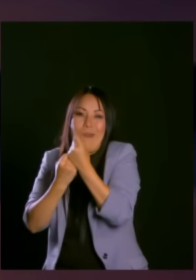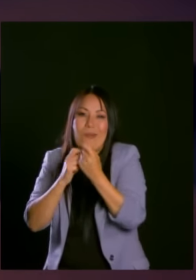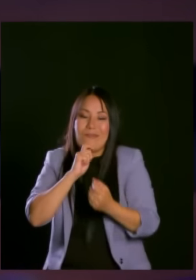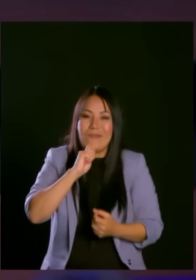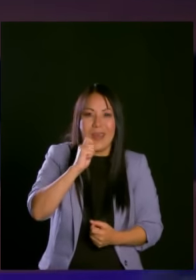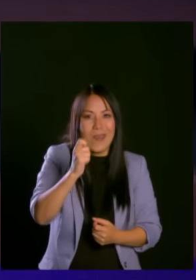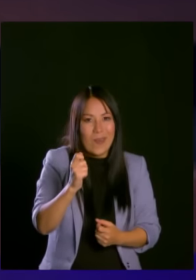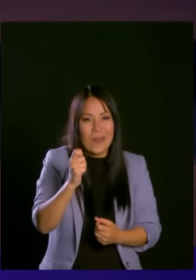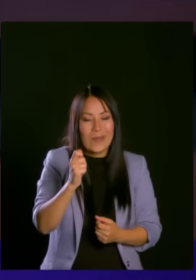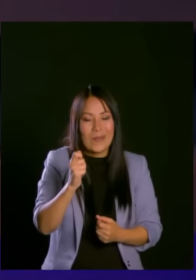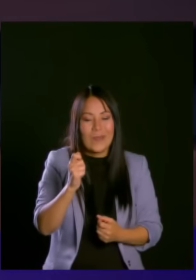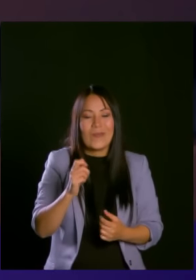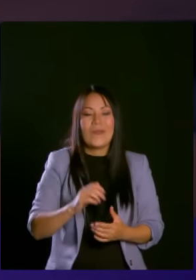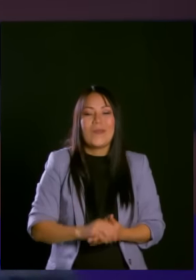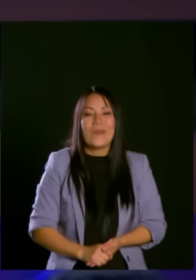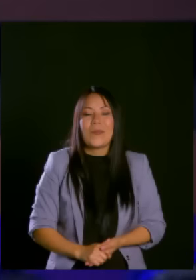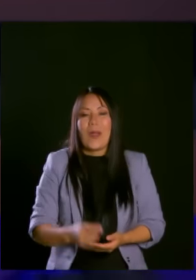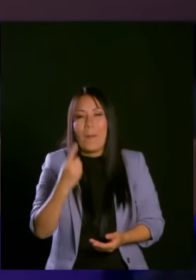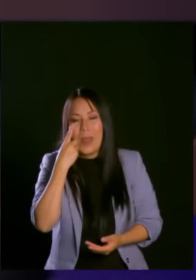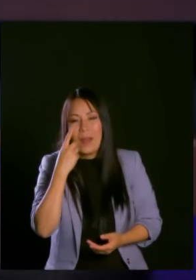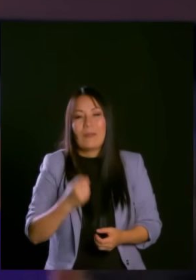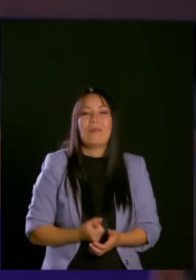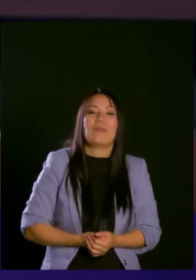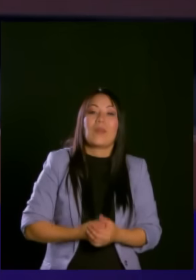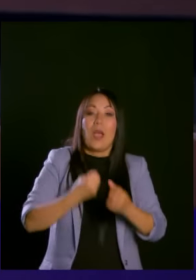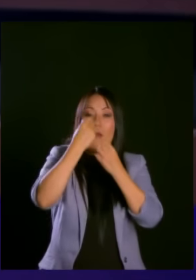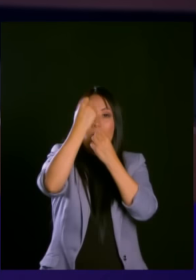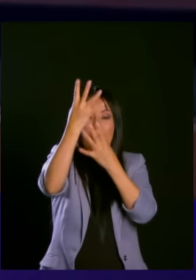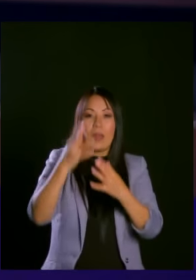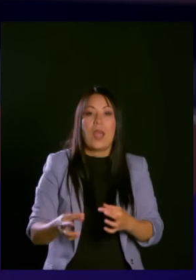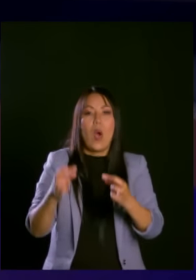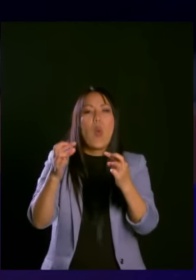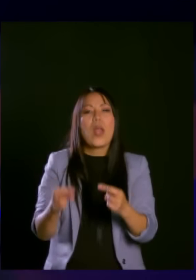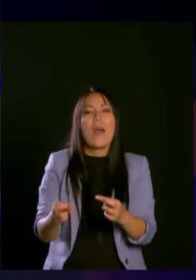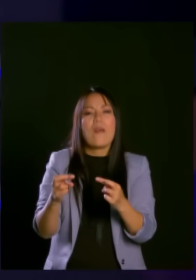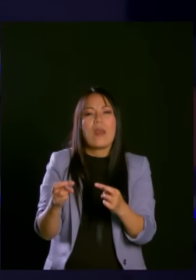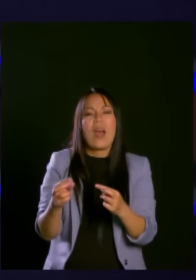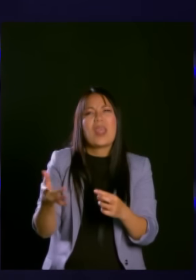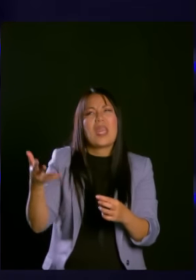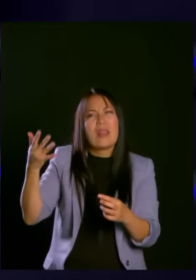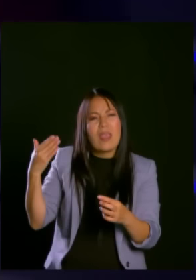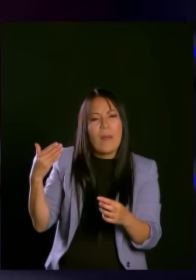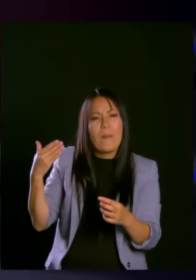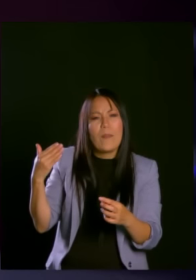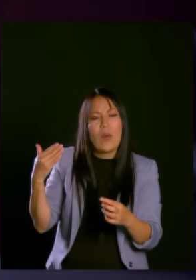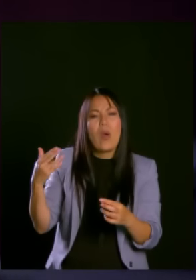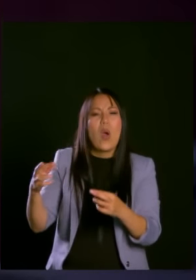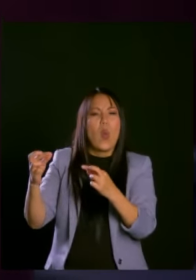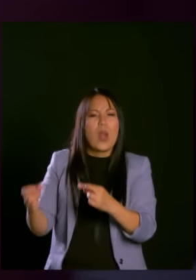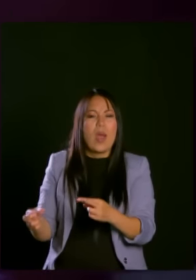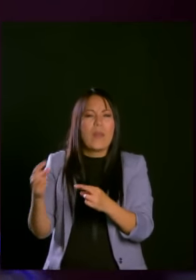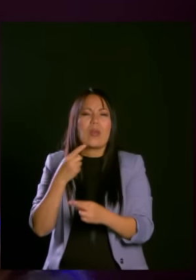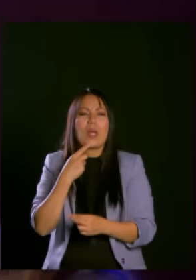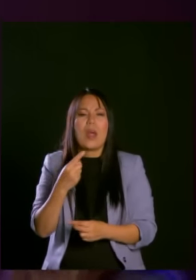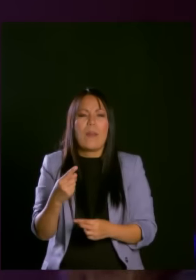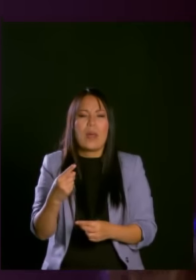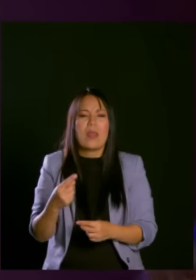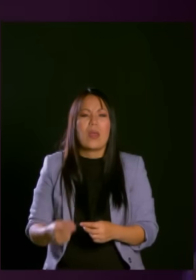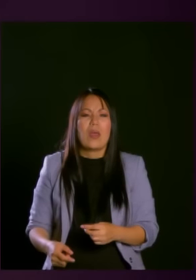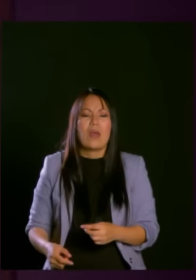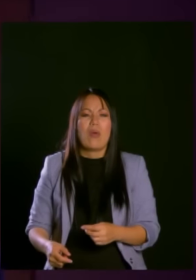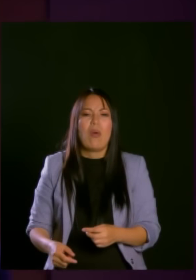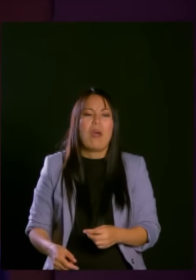Y voy a cerrar algo que una vez una persona me vino a reprender. A mí no me caen mal las reprensiones, me caen mal las reprensiones de